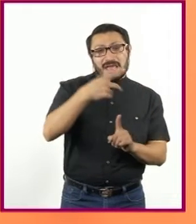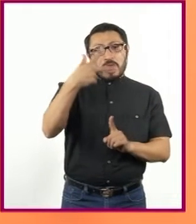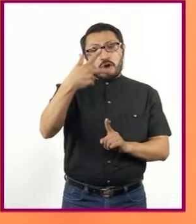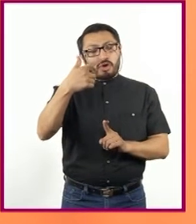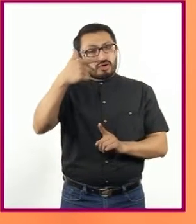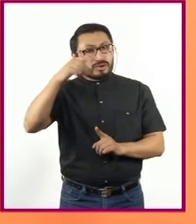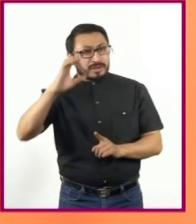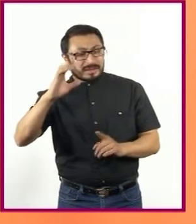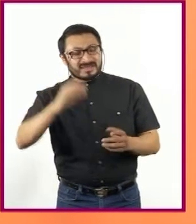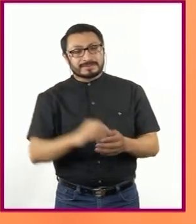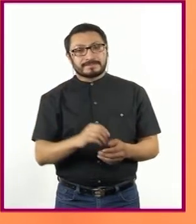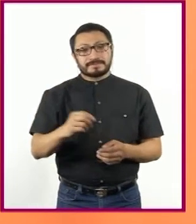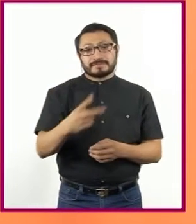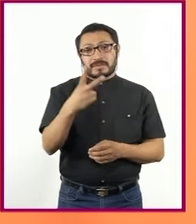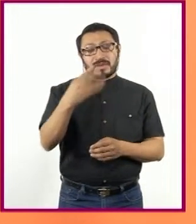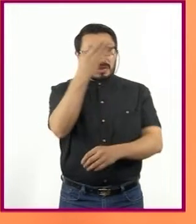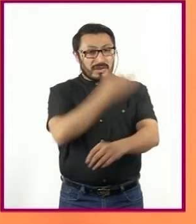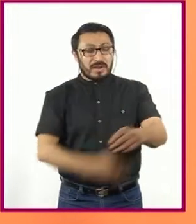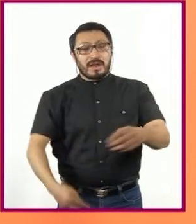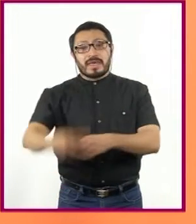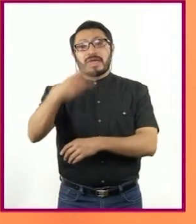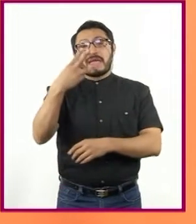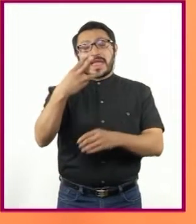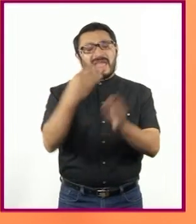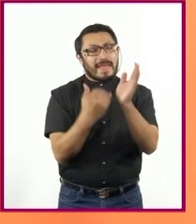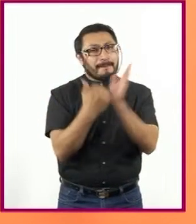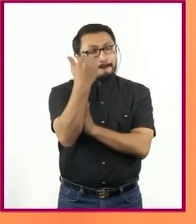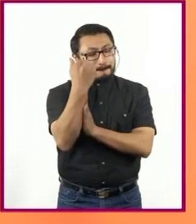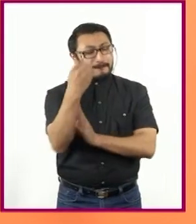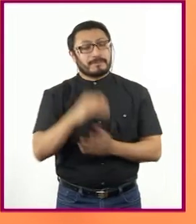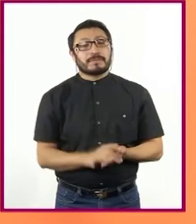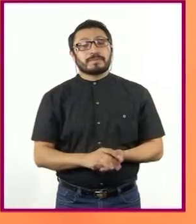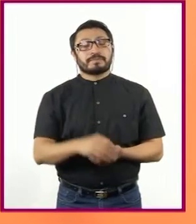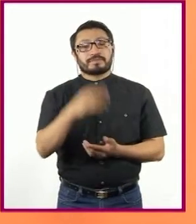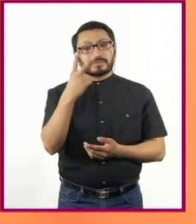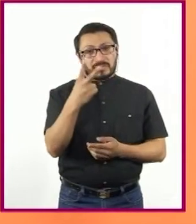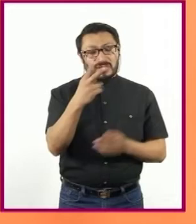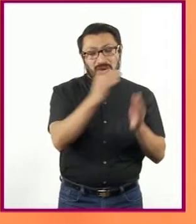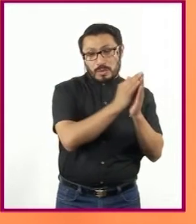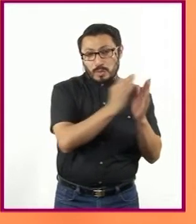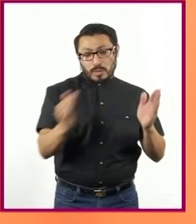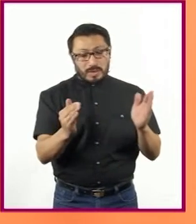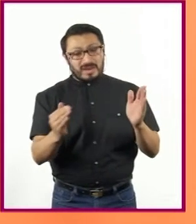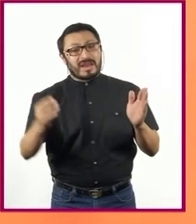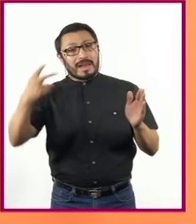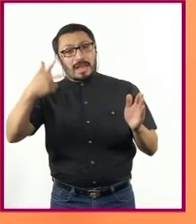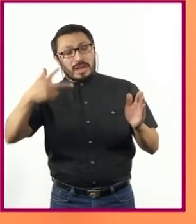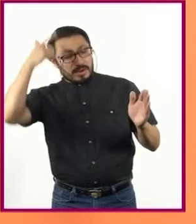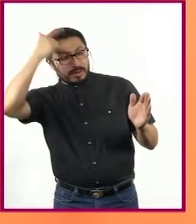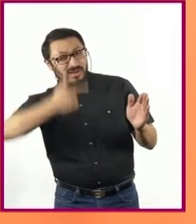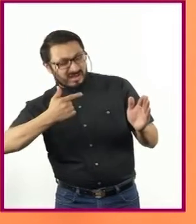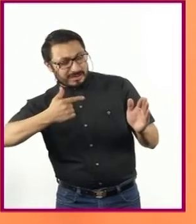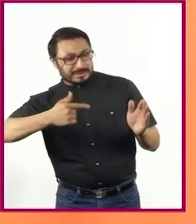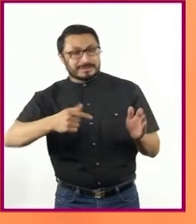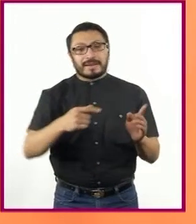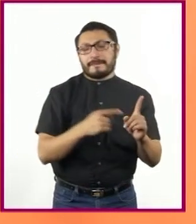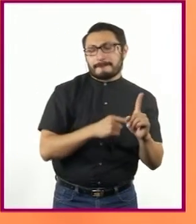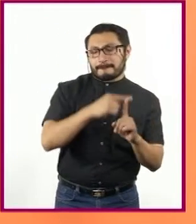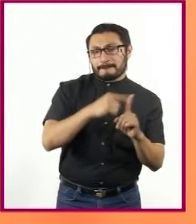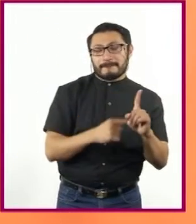las 2 de la tarde, subió 3 grados más. De las 2 de la tarde a las 8 de la noche, la